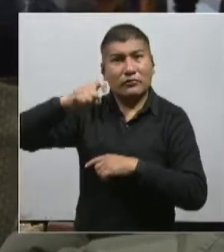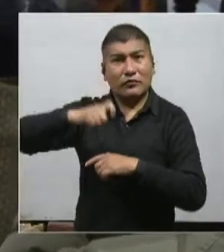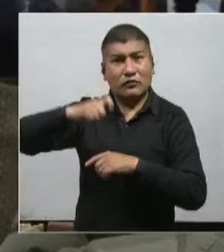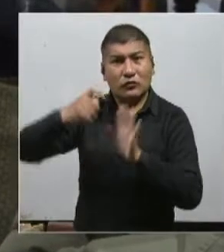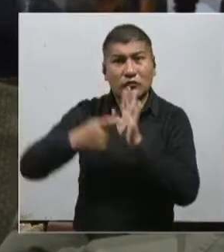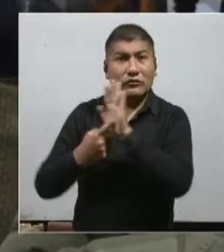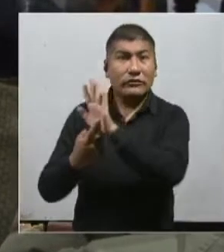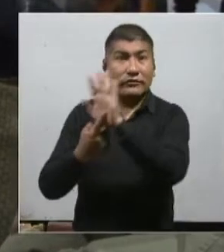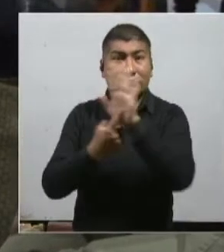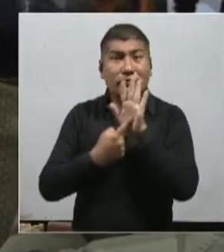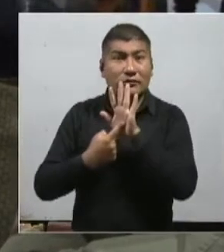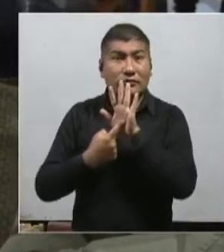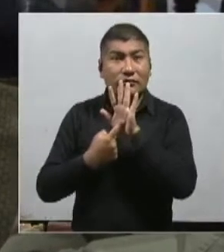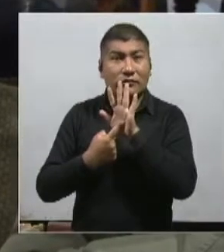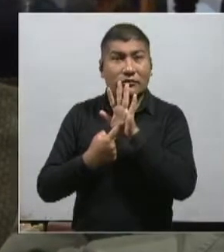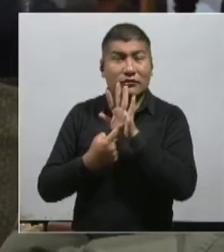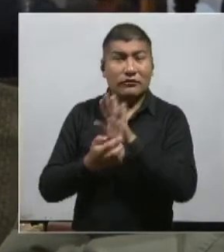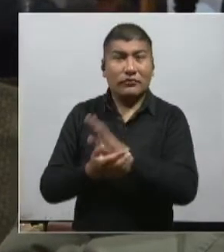notar.